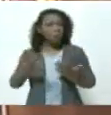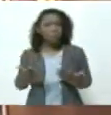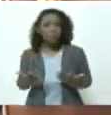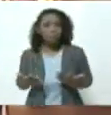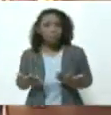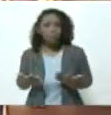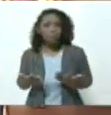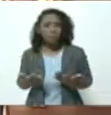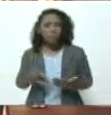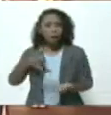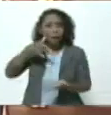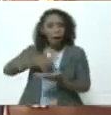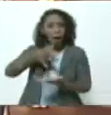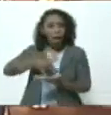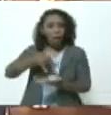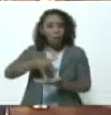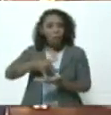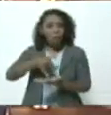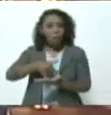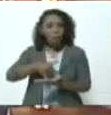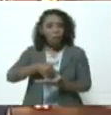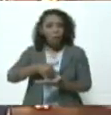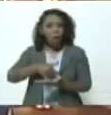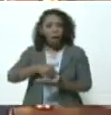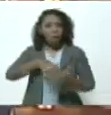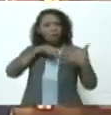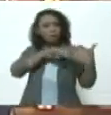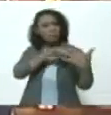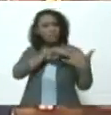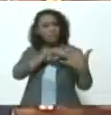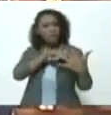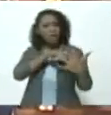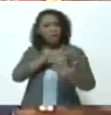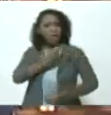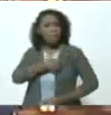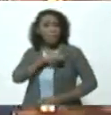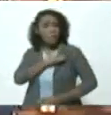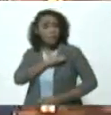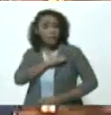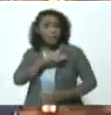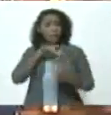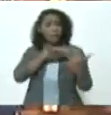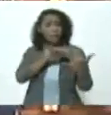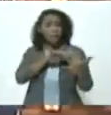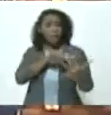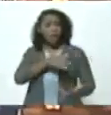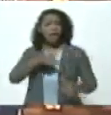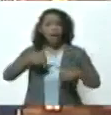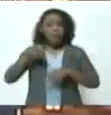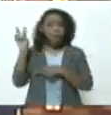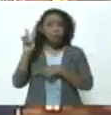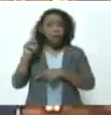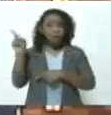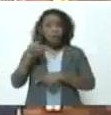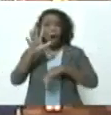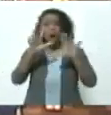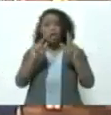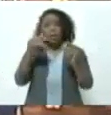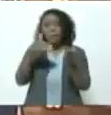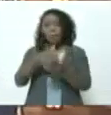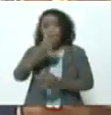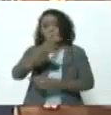en Carabobo, entre el ejército realista y el ejército patriota, Estamos hablando de unas 11.000